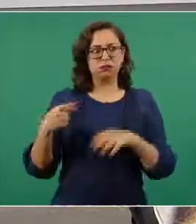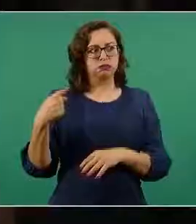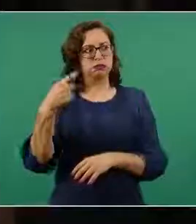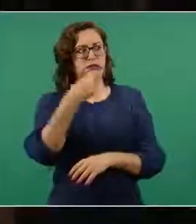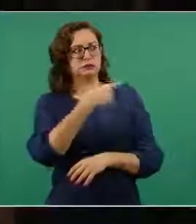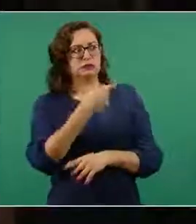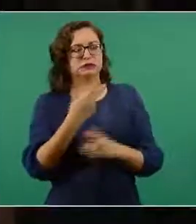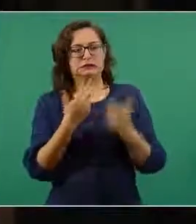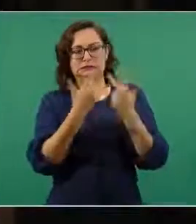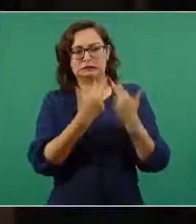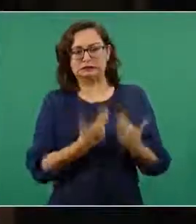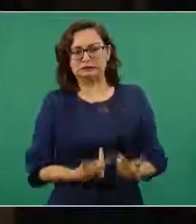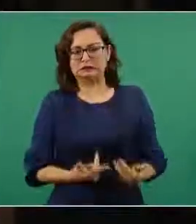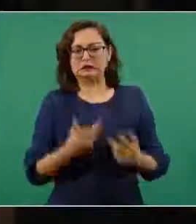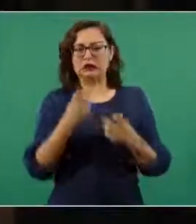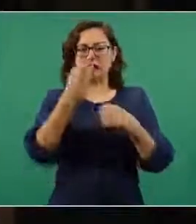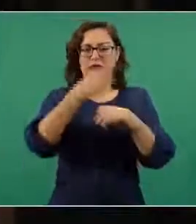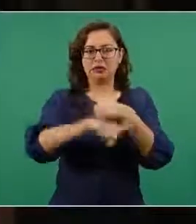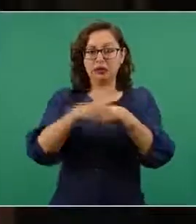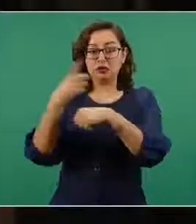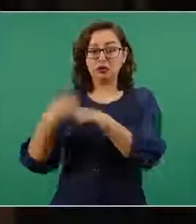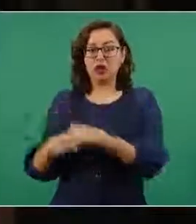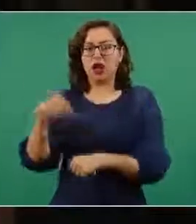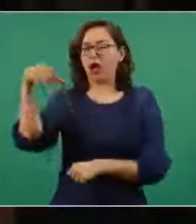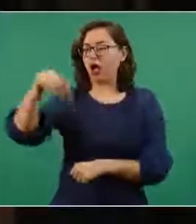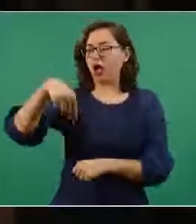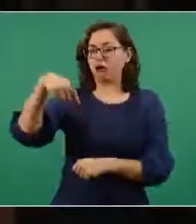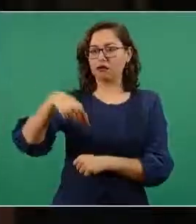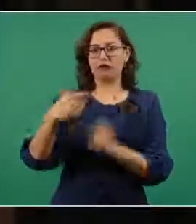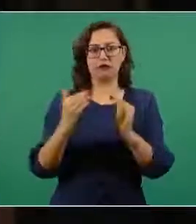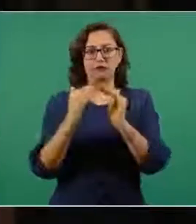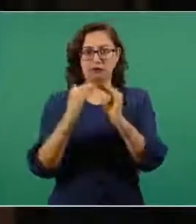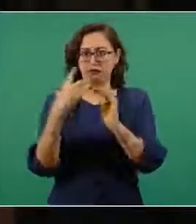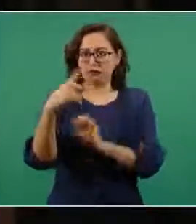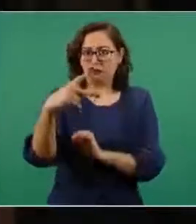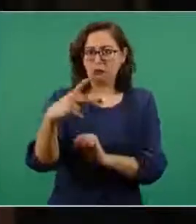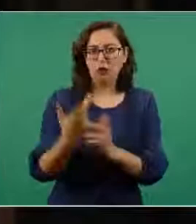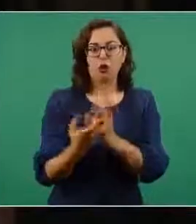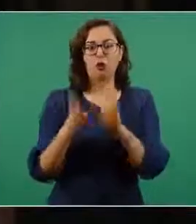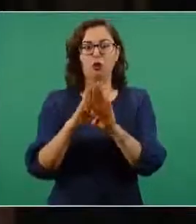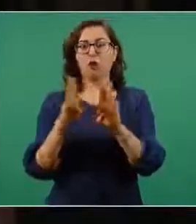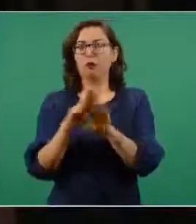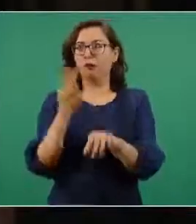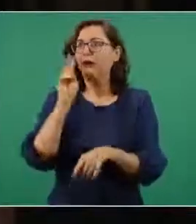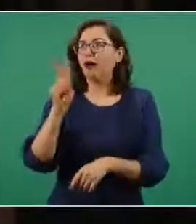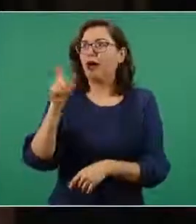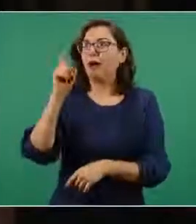aquí en Palacio Nacional? Vimos que también hay granizo, incluso ahorita hubo daños, vimos algunas goteras acá.